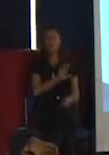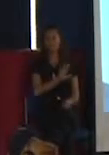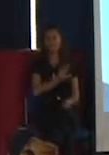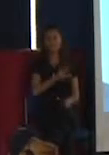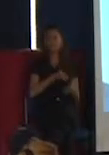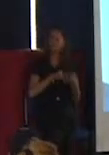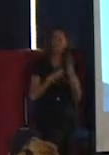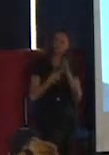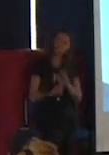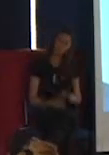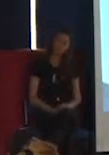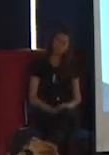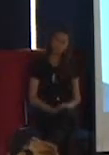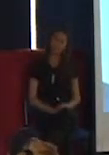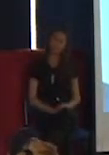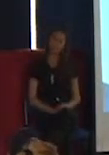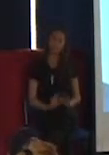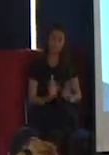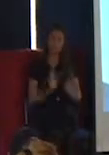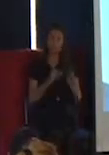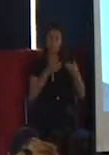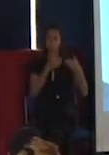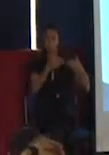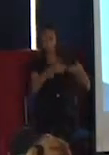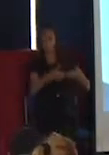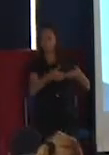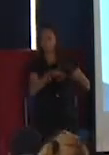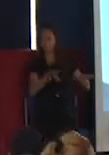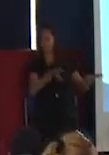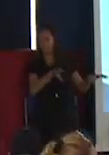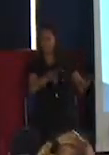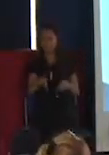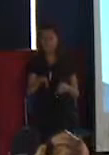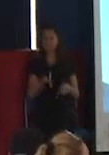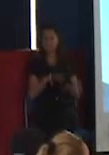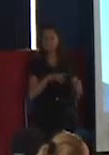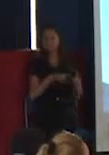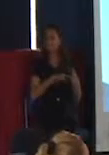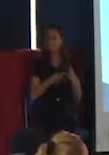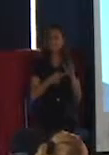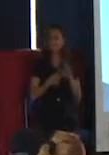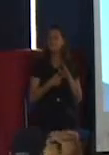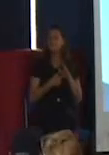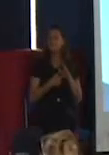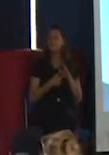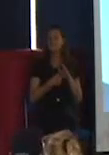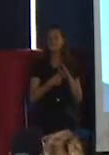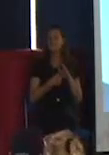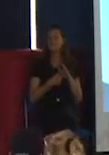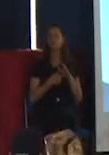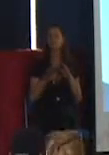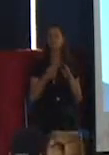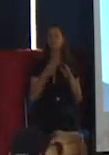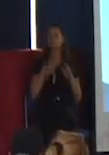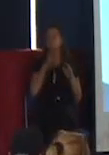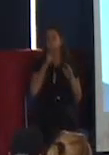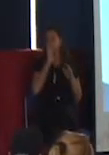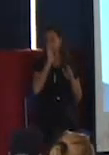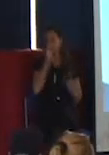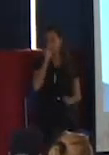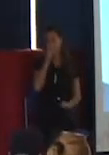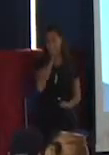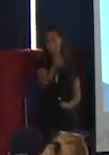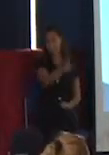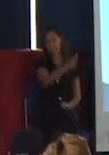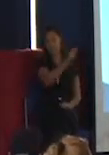ello? Esas barreras actitudinales somos las que se crean tanto las personas